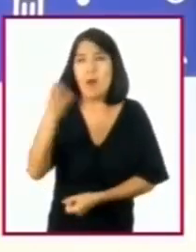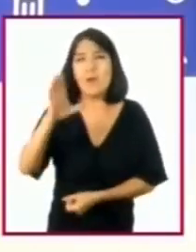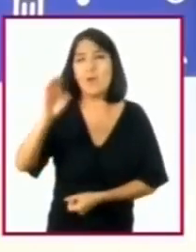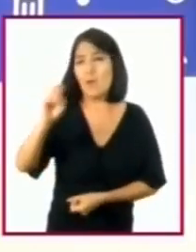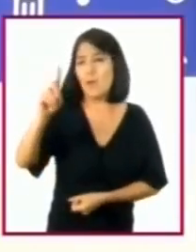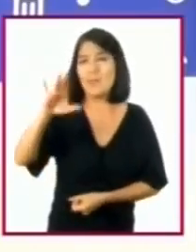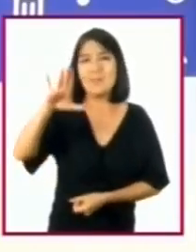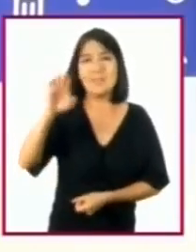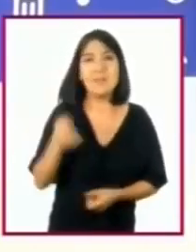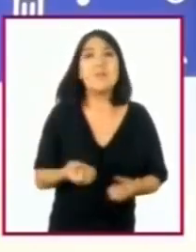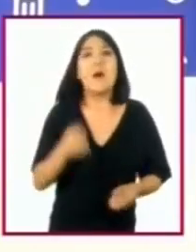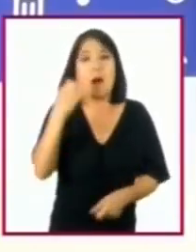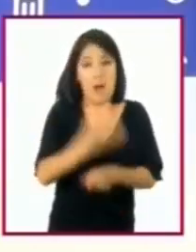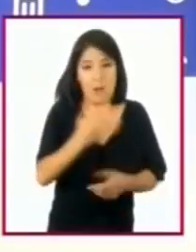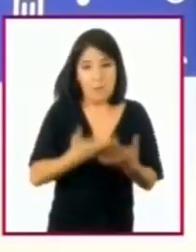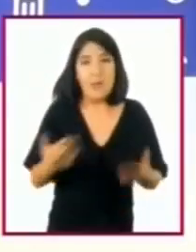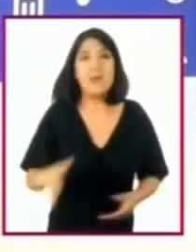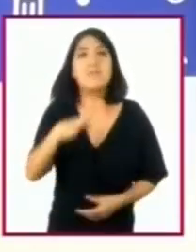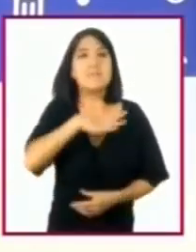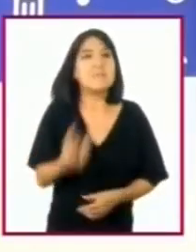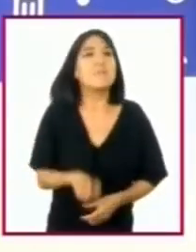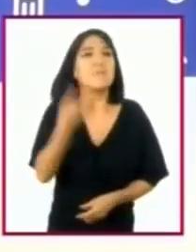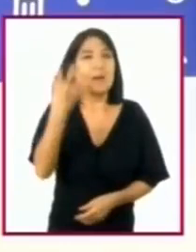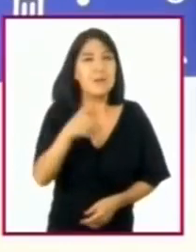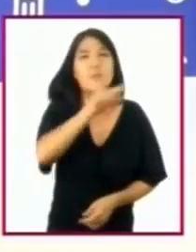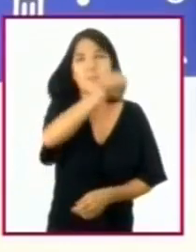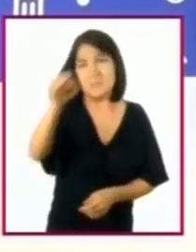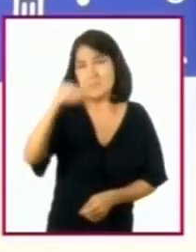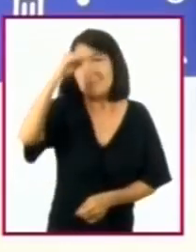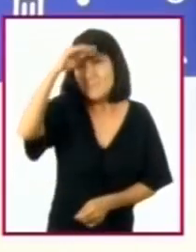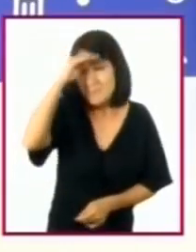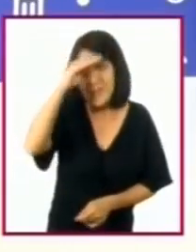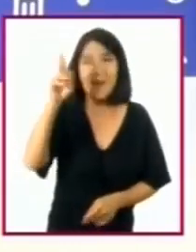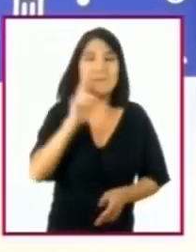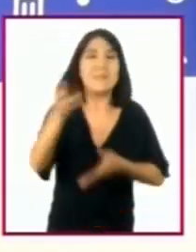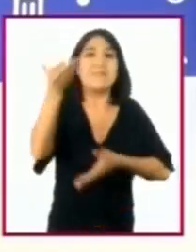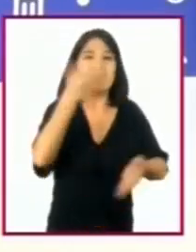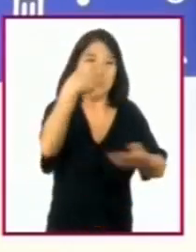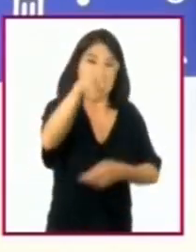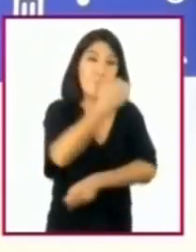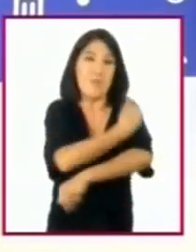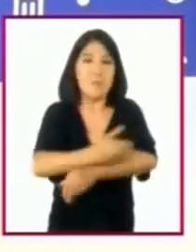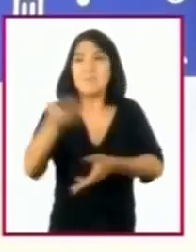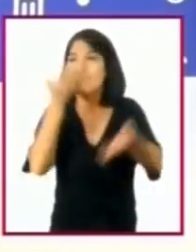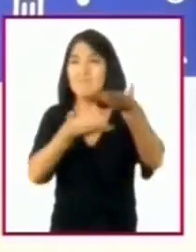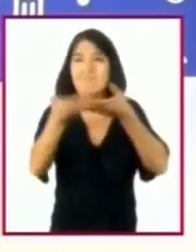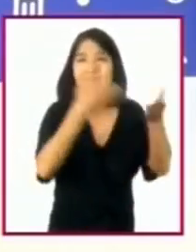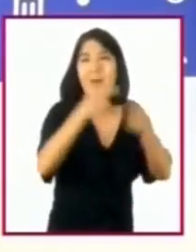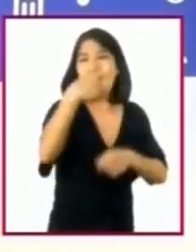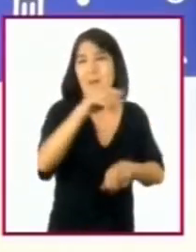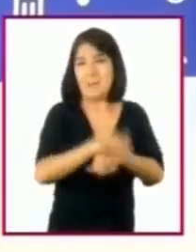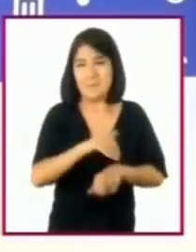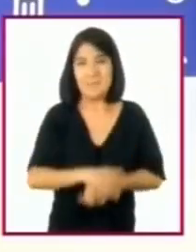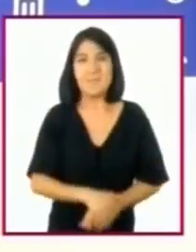y cuáles existen aún? Reflexionen en ello y compartan con su familia y amigos.